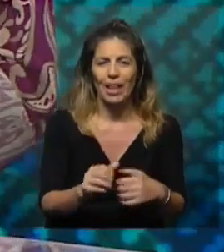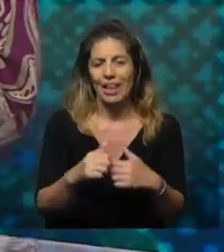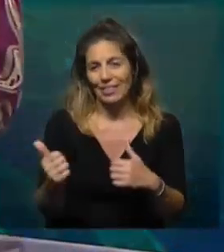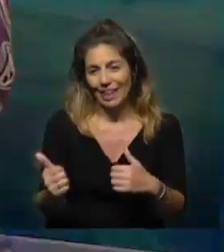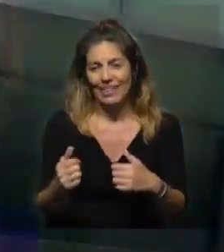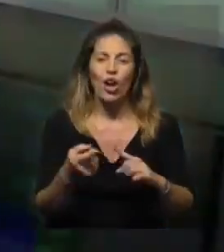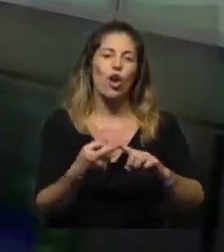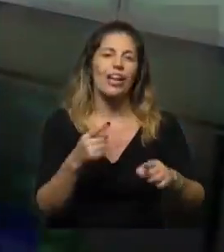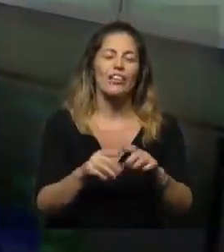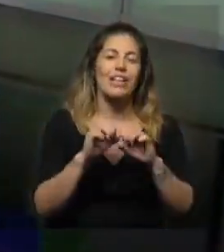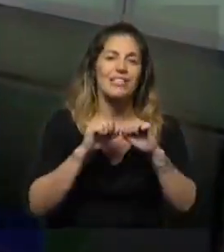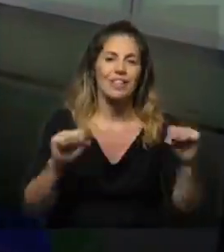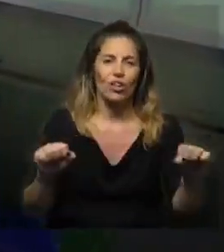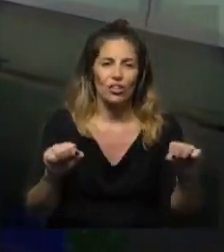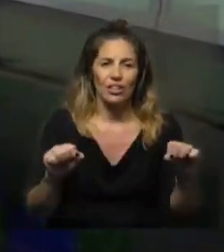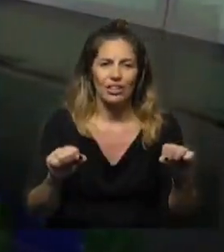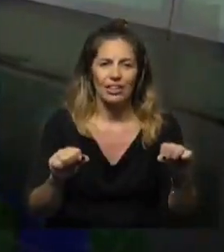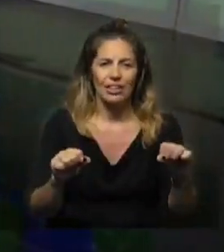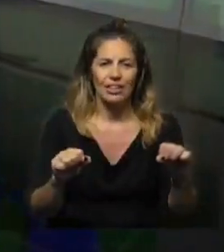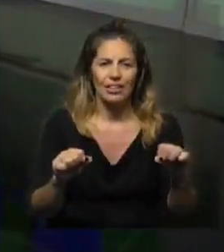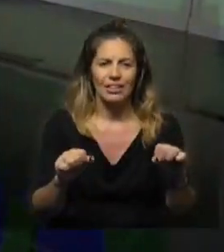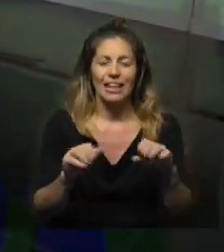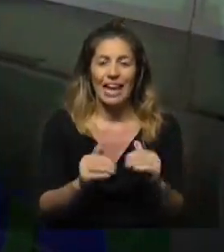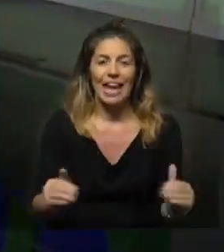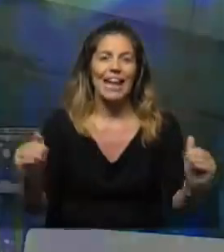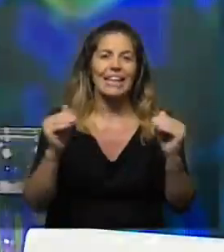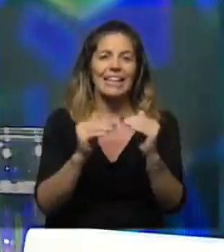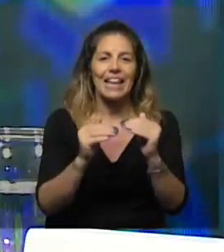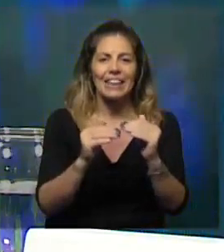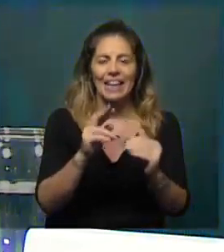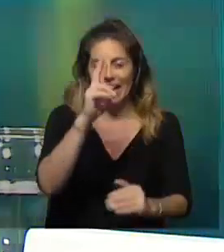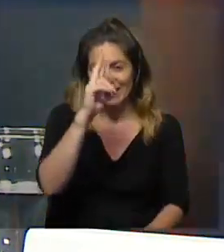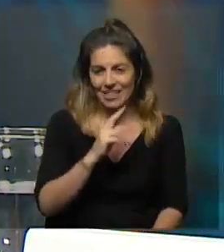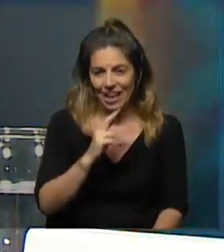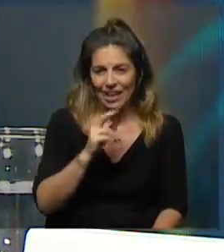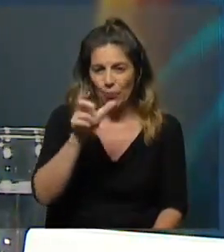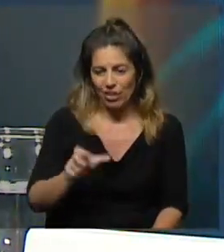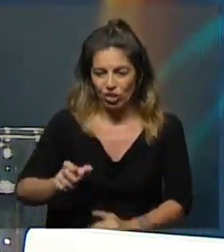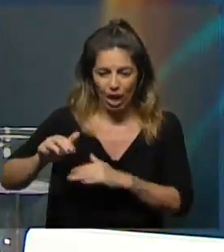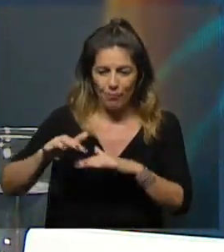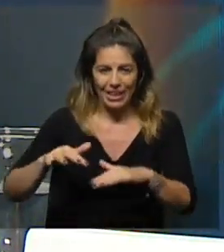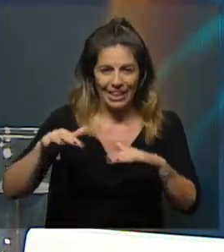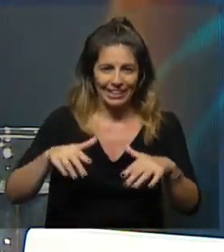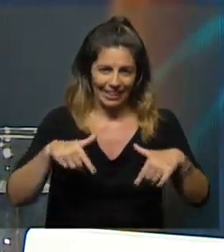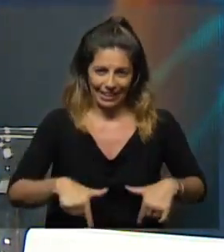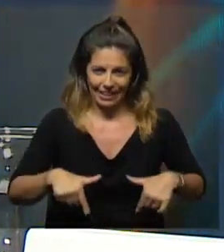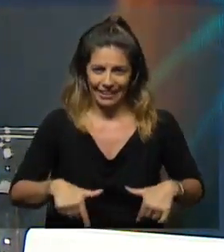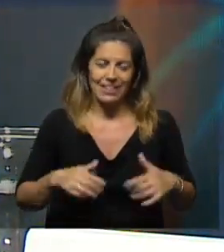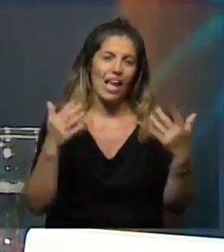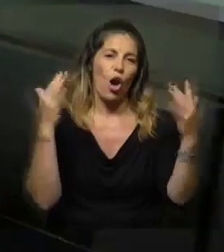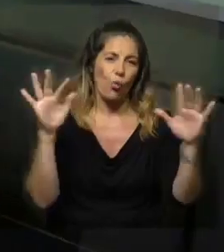Suárez coordinadora de la secretaría de étnico Perdón equidad étnico racial y poblaciones migrantes de la intendencia le damos un gran